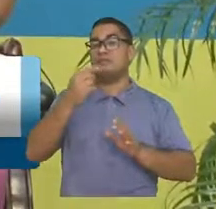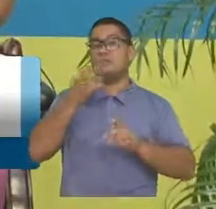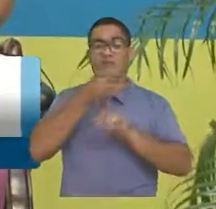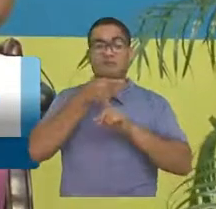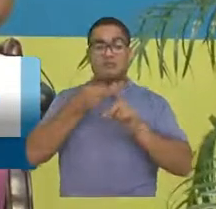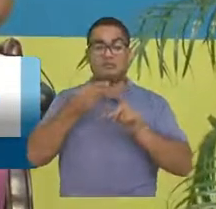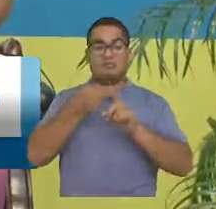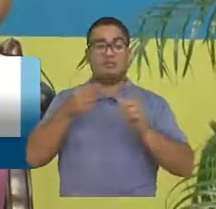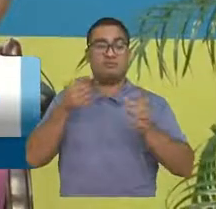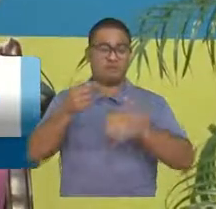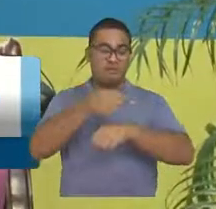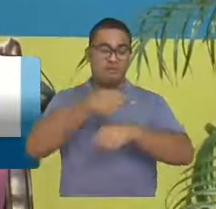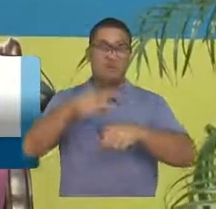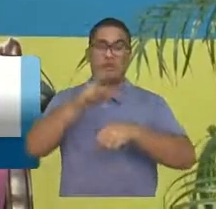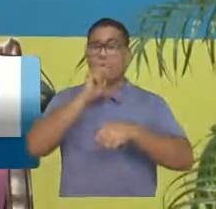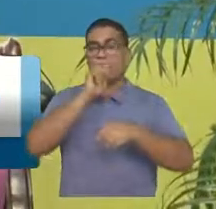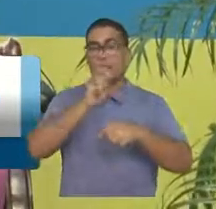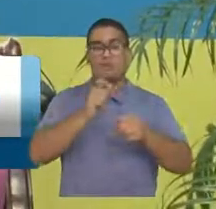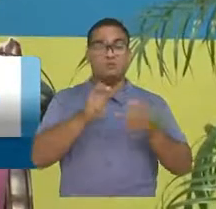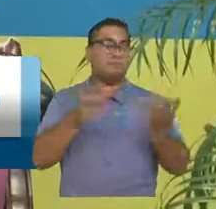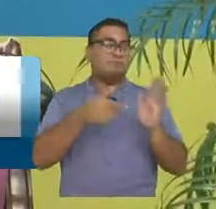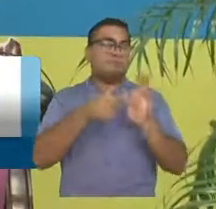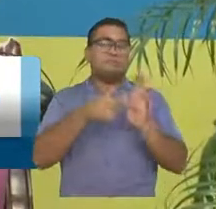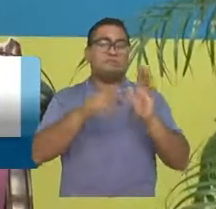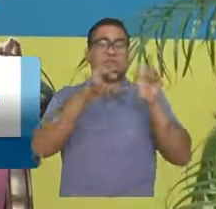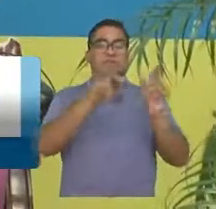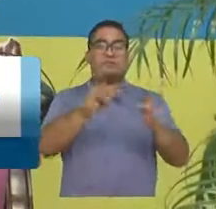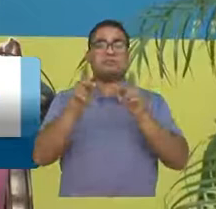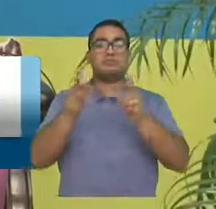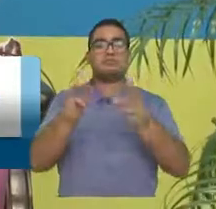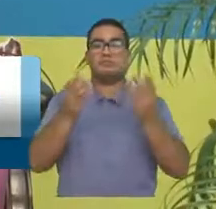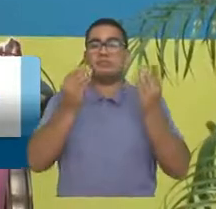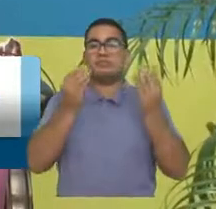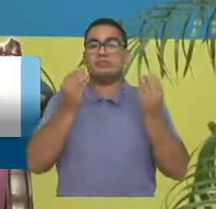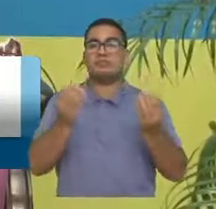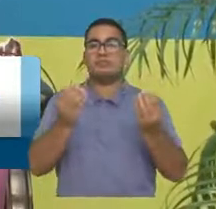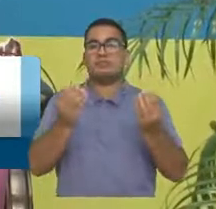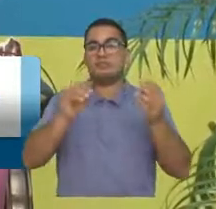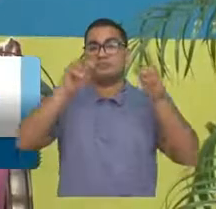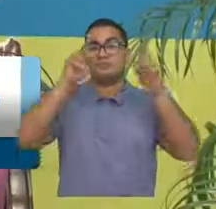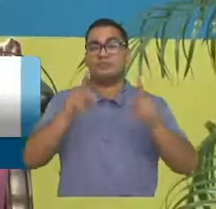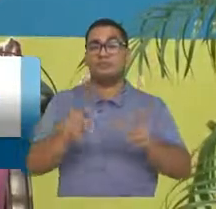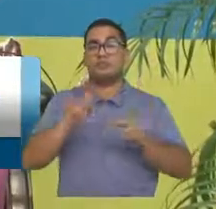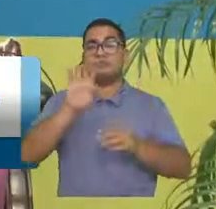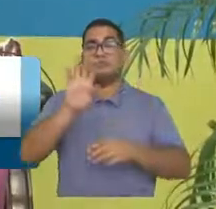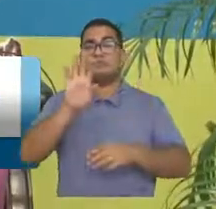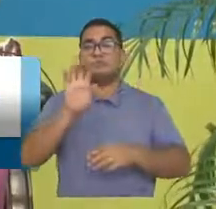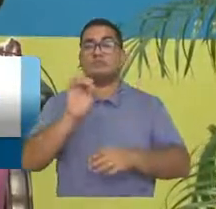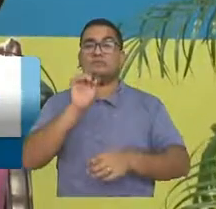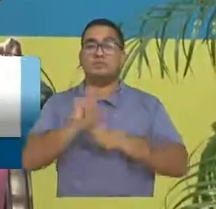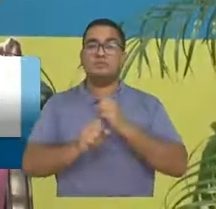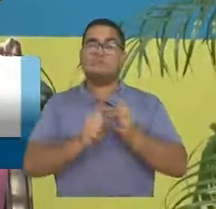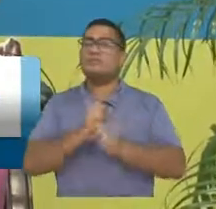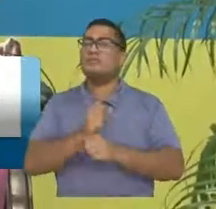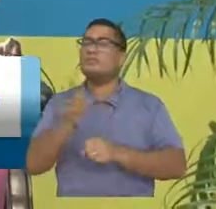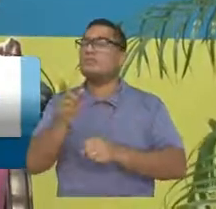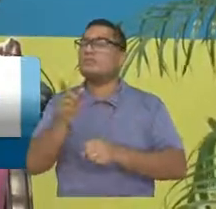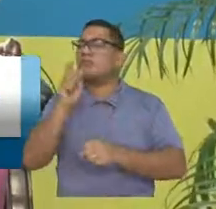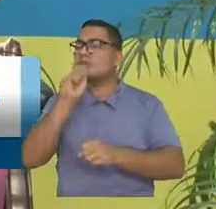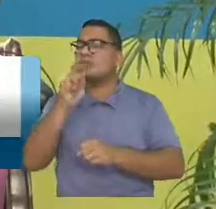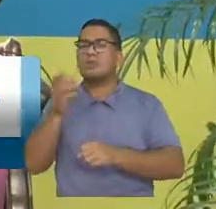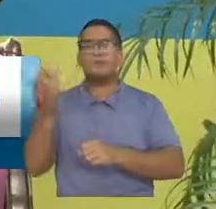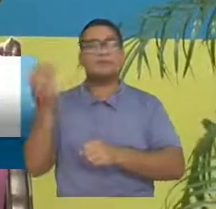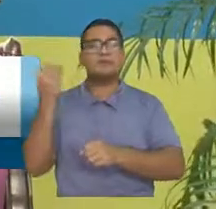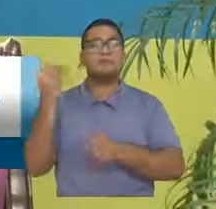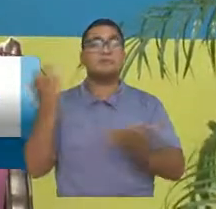y haga algo que le guste. Yo le pregunto mucho a la gente cuarentona, les digo, dígame algo que usted disfrutaba hacer y dejó de